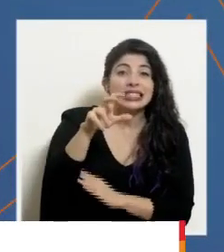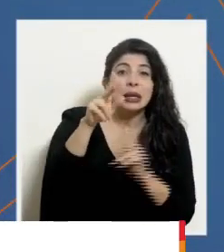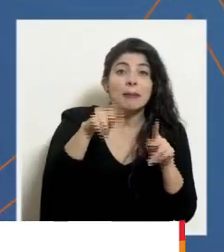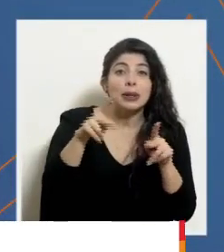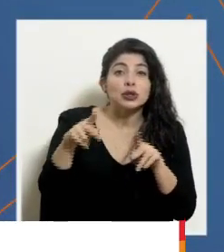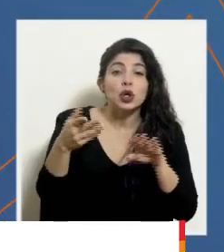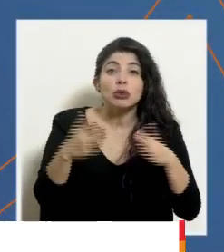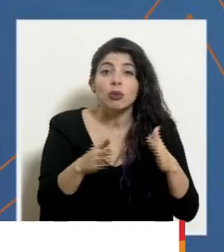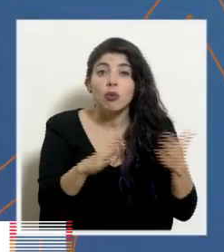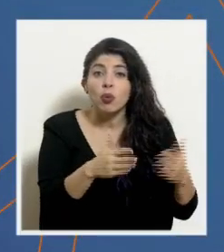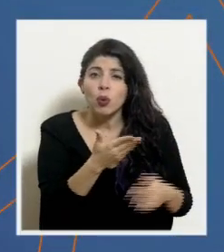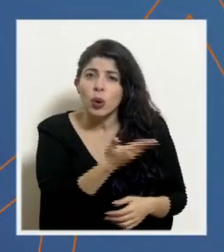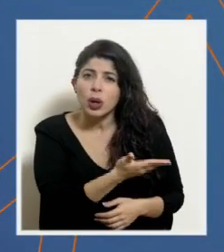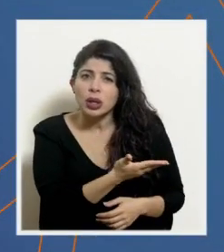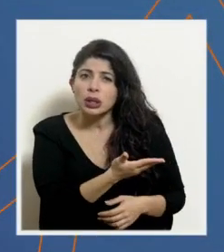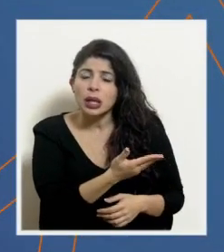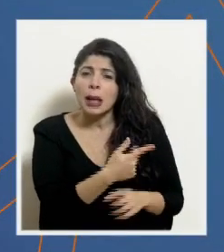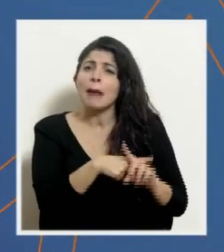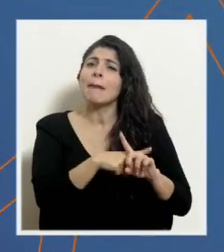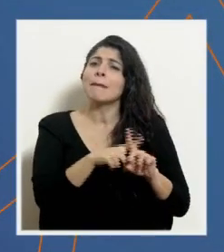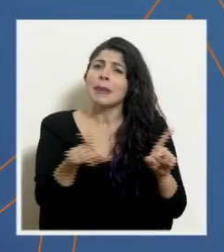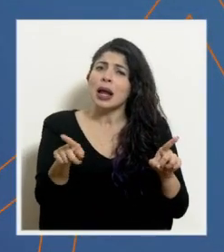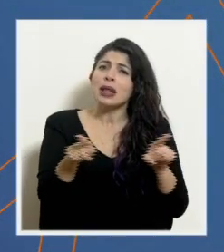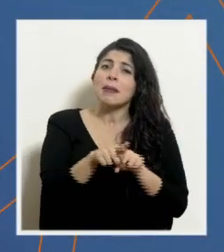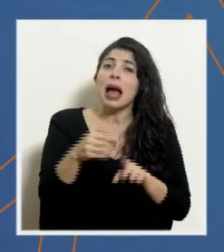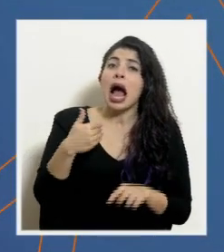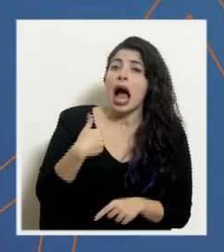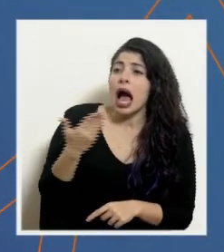que han fallecido. Pero además tenemos